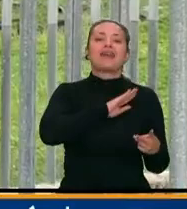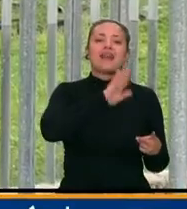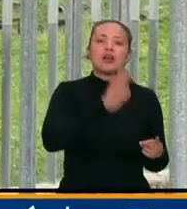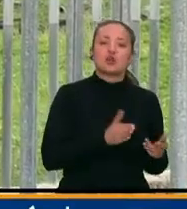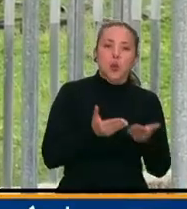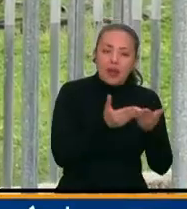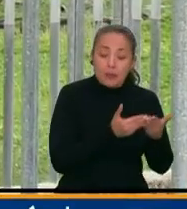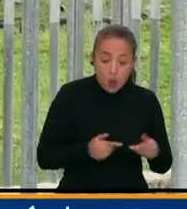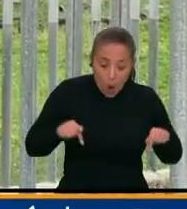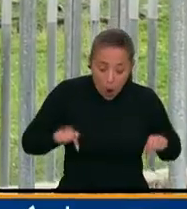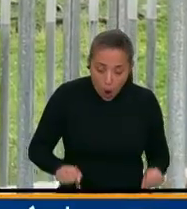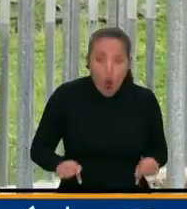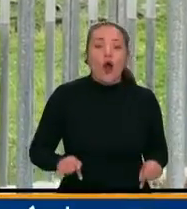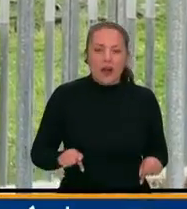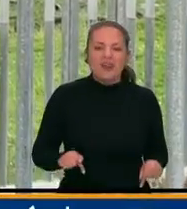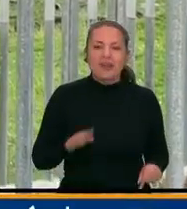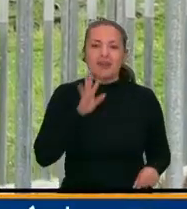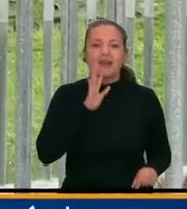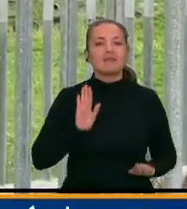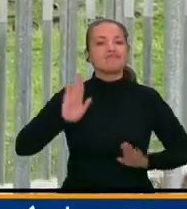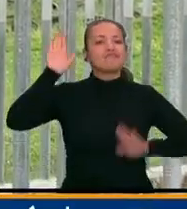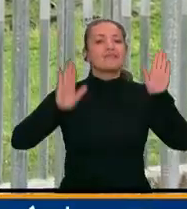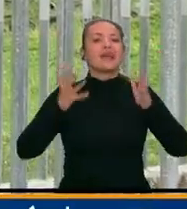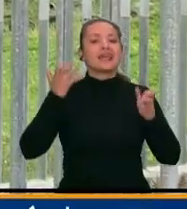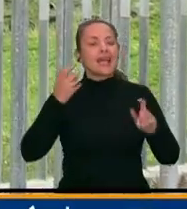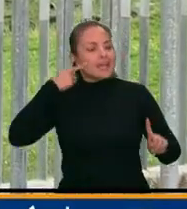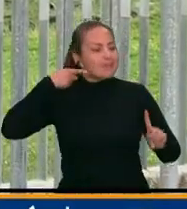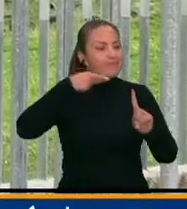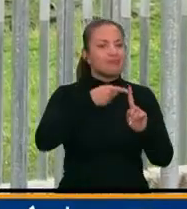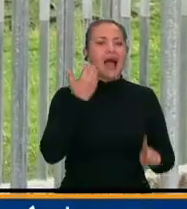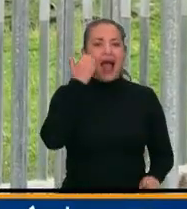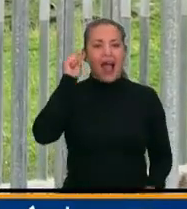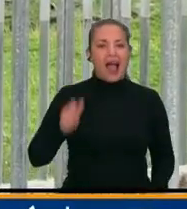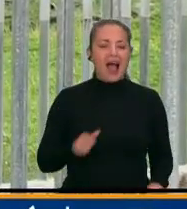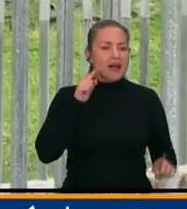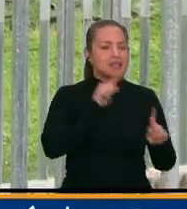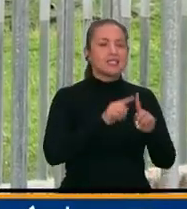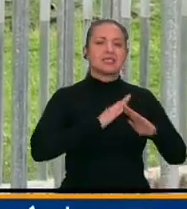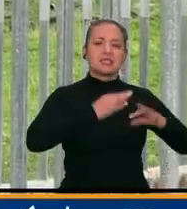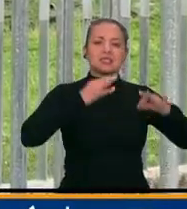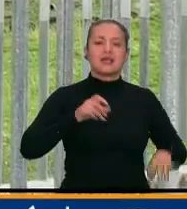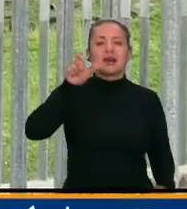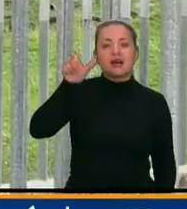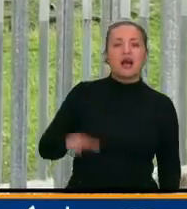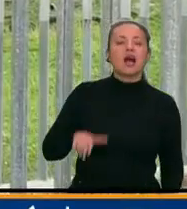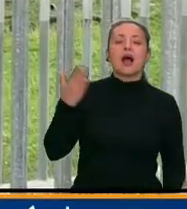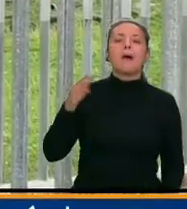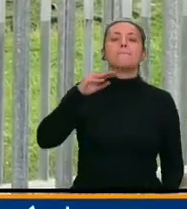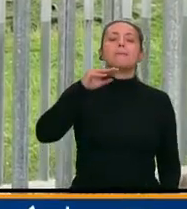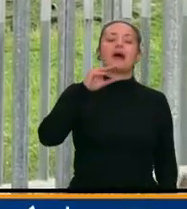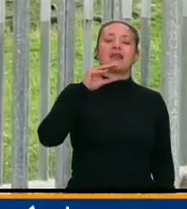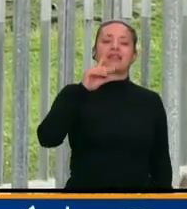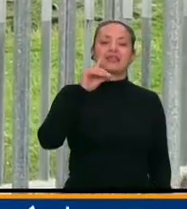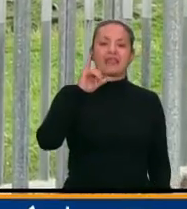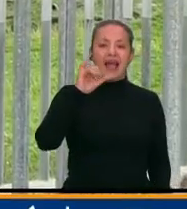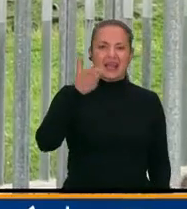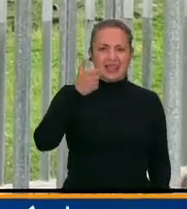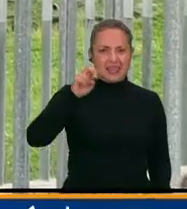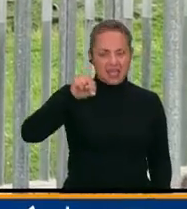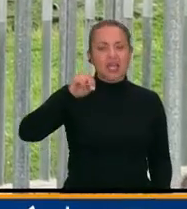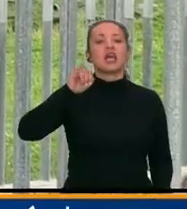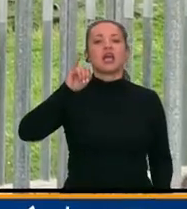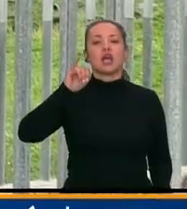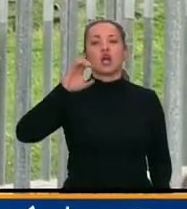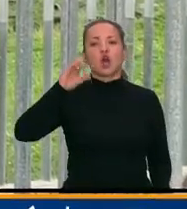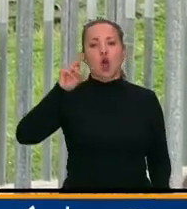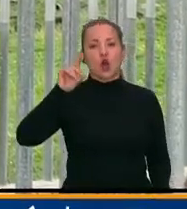hoy La Apuesta una mujer a un kit dos seguro ella se llama Danny Moreno Córdoba quien es candidata a la alcaldía de quibdó por el